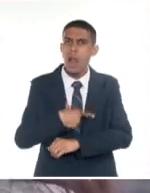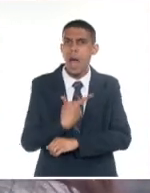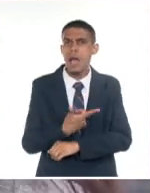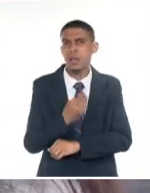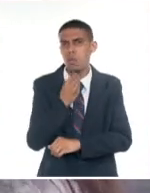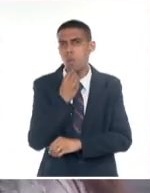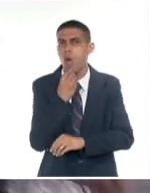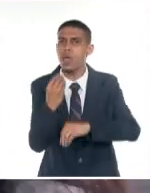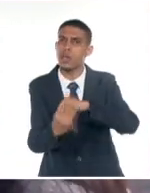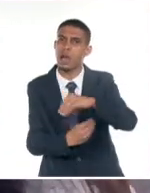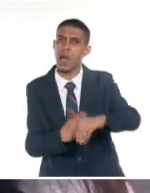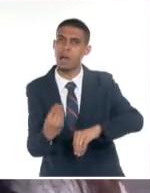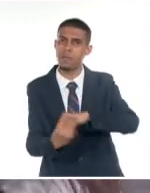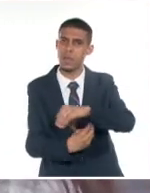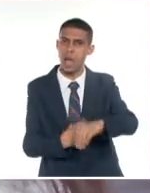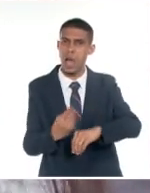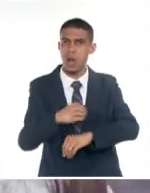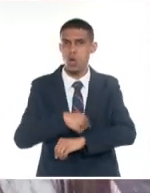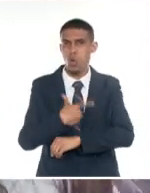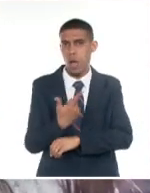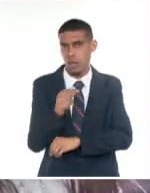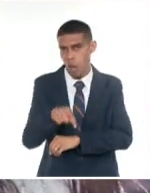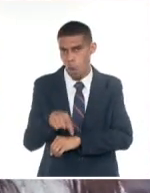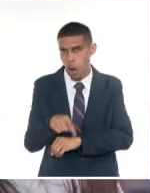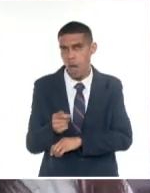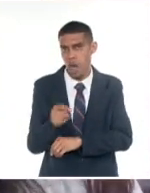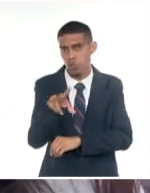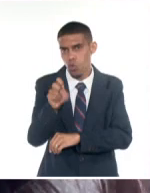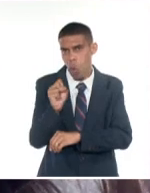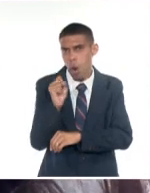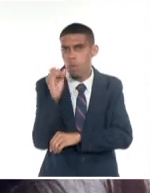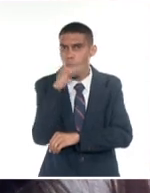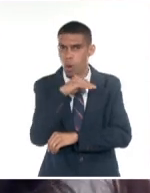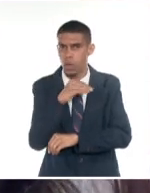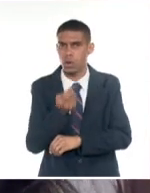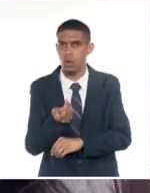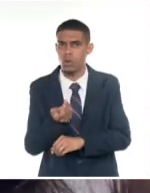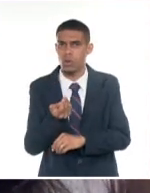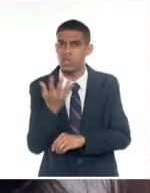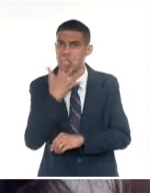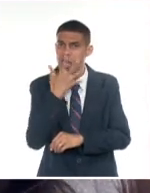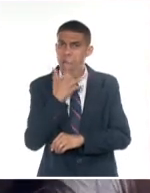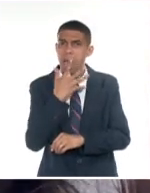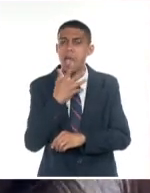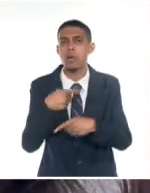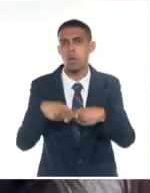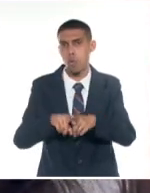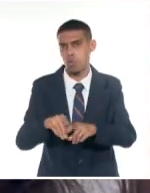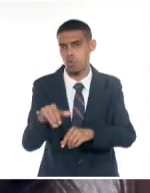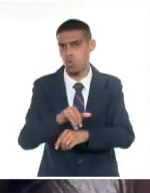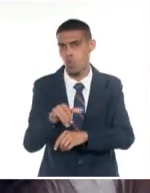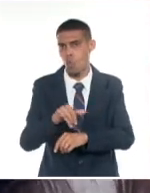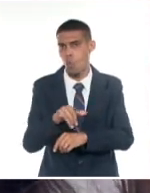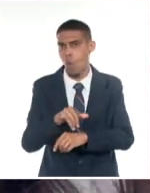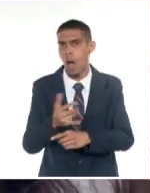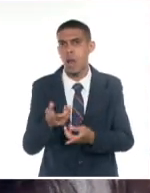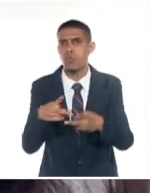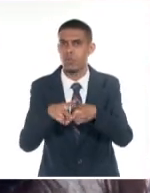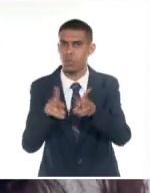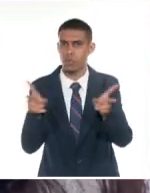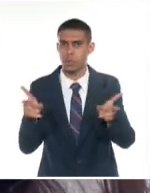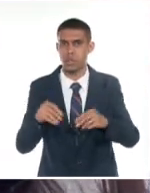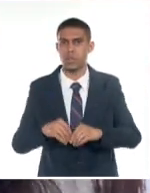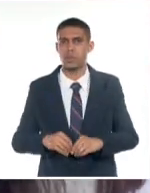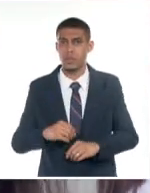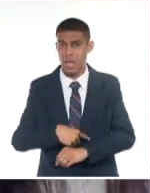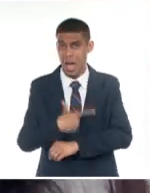que sea un arte de ahora, es decir, ¿contemporáneo con qué? ¿Con quién? Porque precisamente de eso va el término. Arte contemporáneo es el